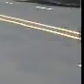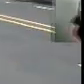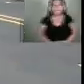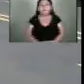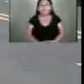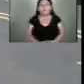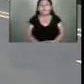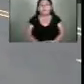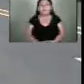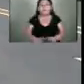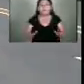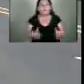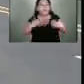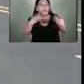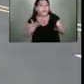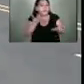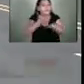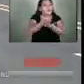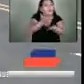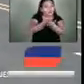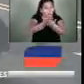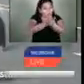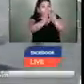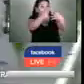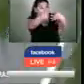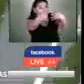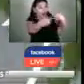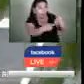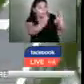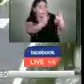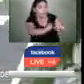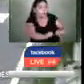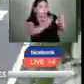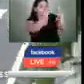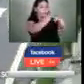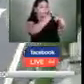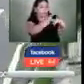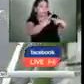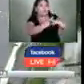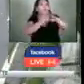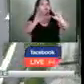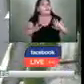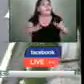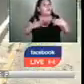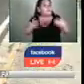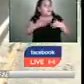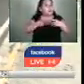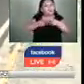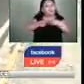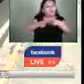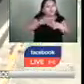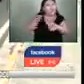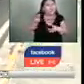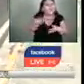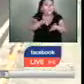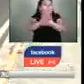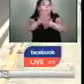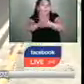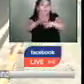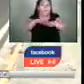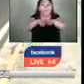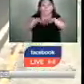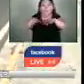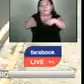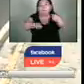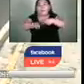vacaciones se retomen las propuestas para reformar la Ley de Protección al Consumidor con el fin de regular los cobros de parqueos en